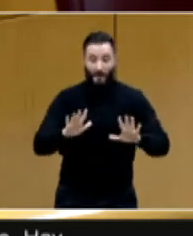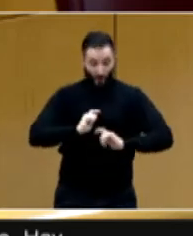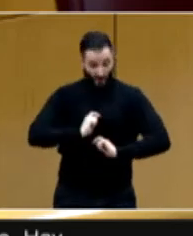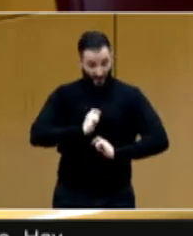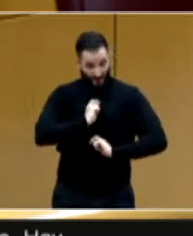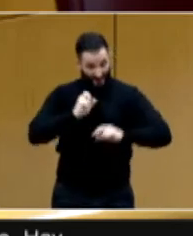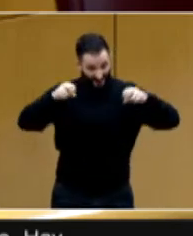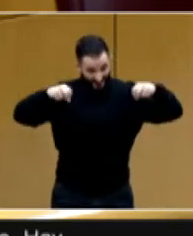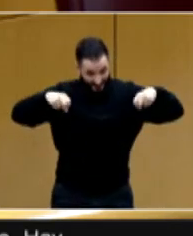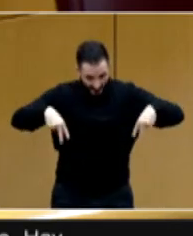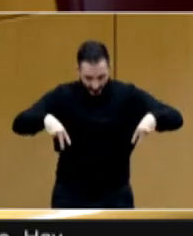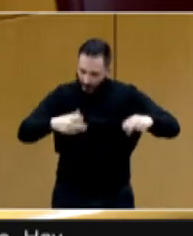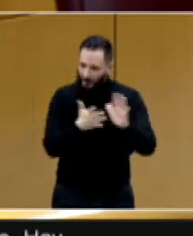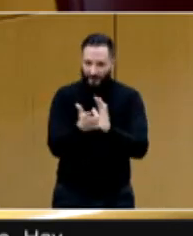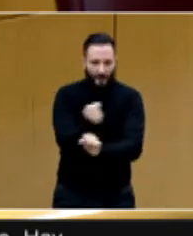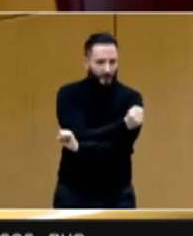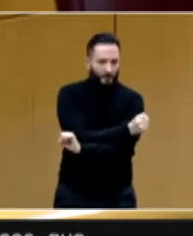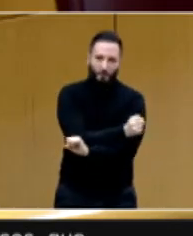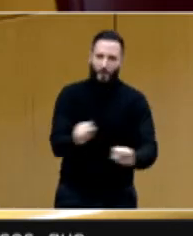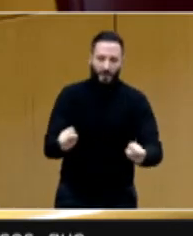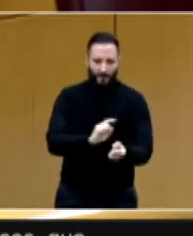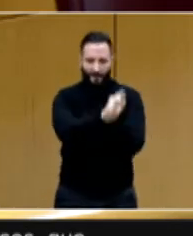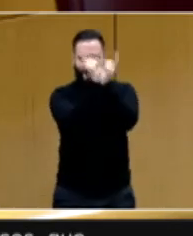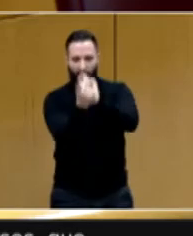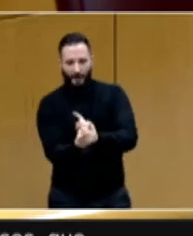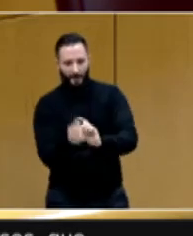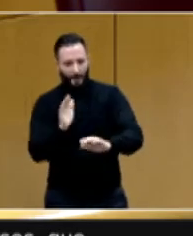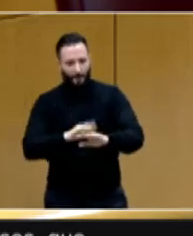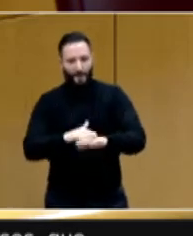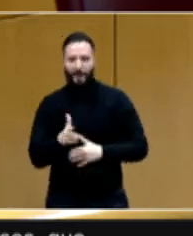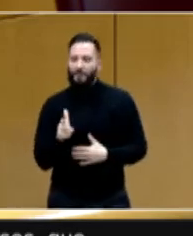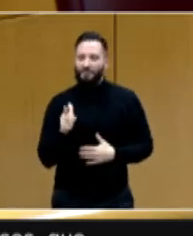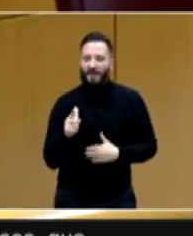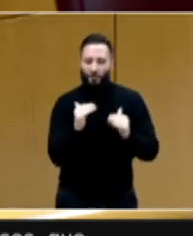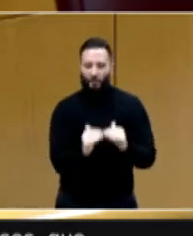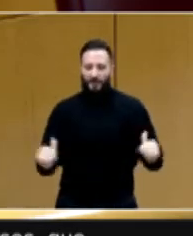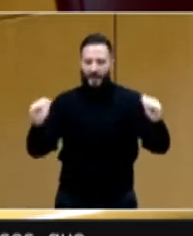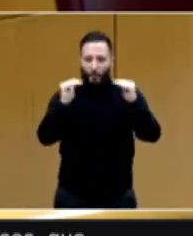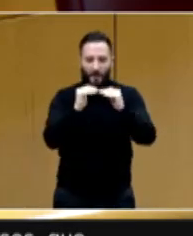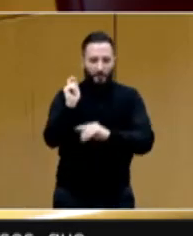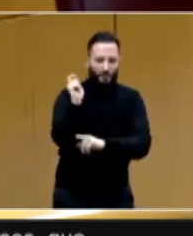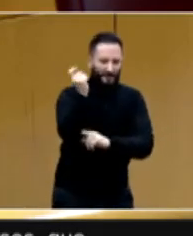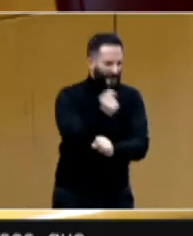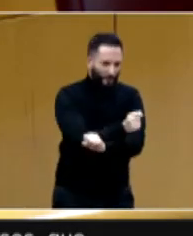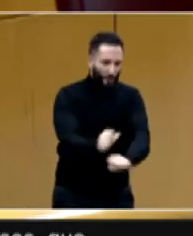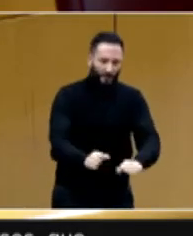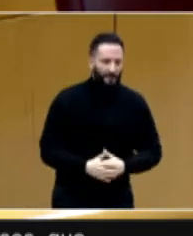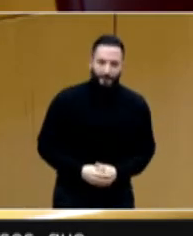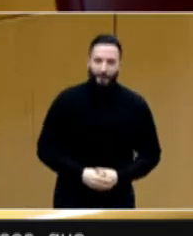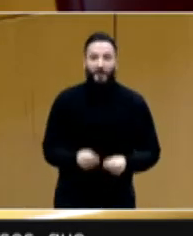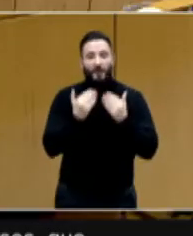modificaba era imposible que se diera el ejercicio de derechos en condiciones de igualdad Muchas gracias